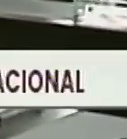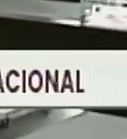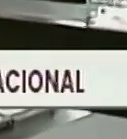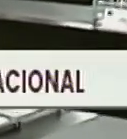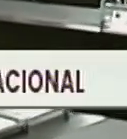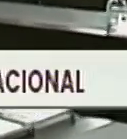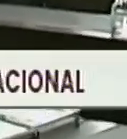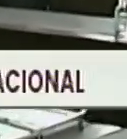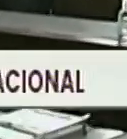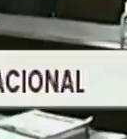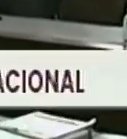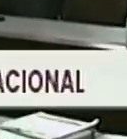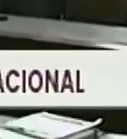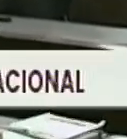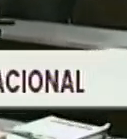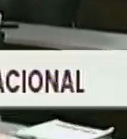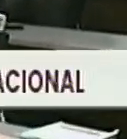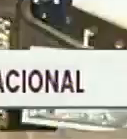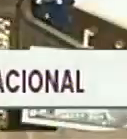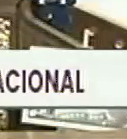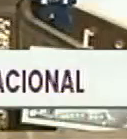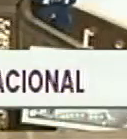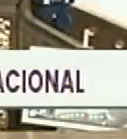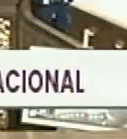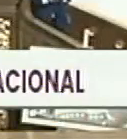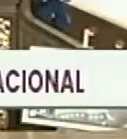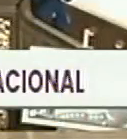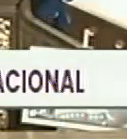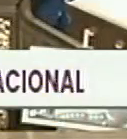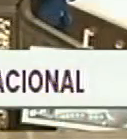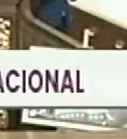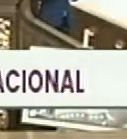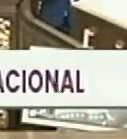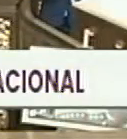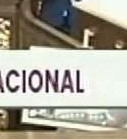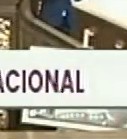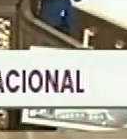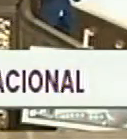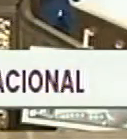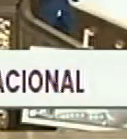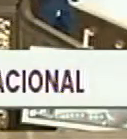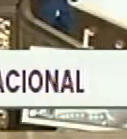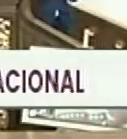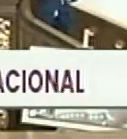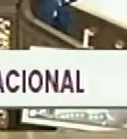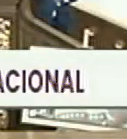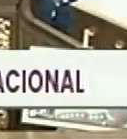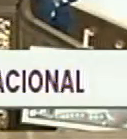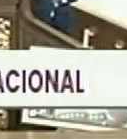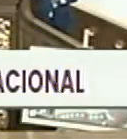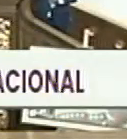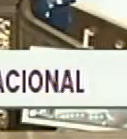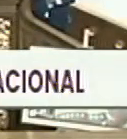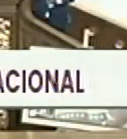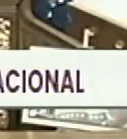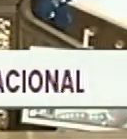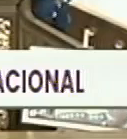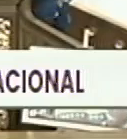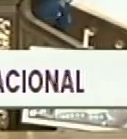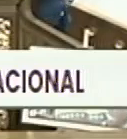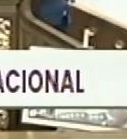dilucidados y fueron elegidos de 158 personas que en total se postularon.